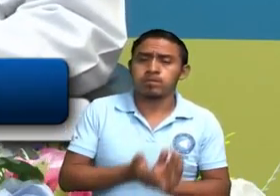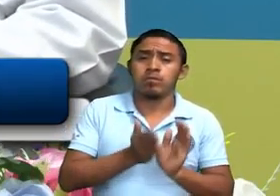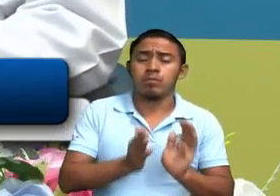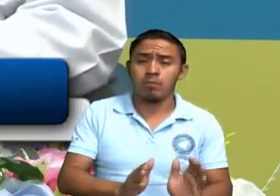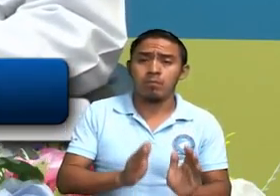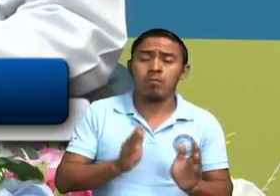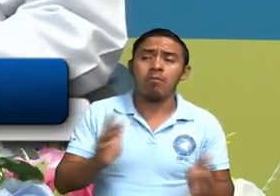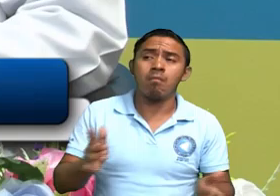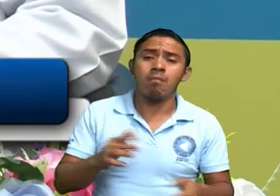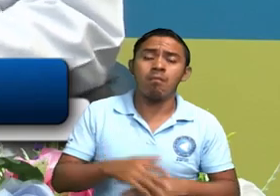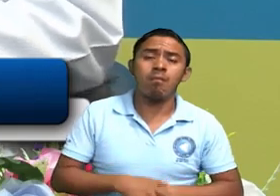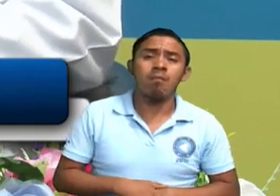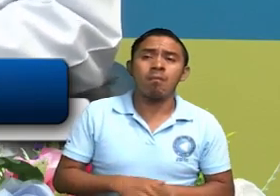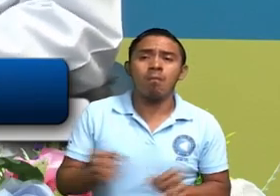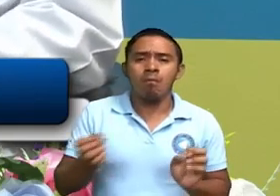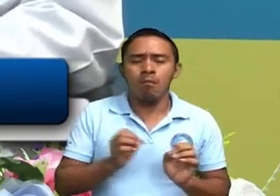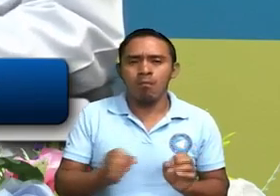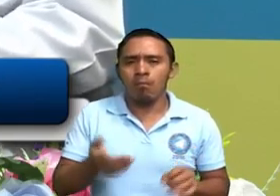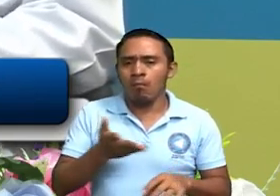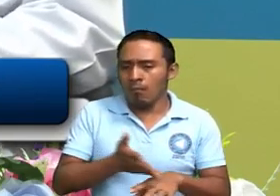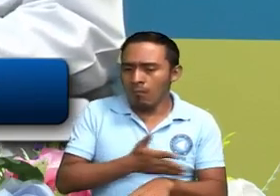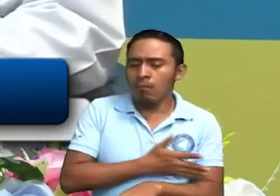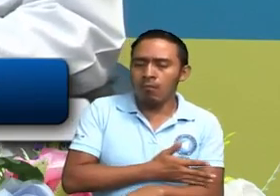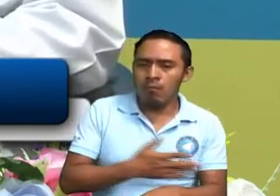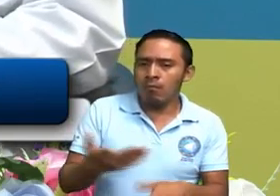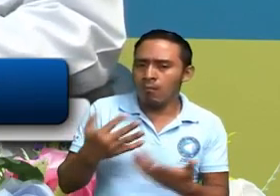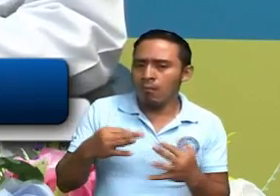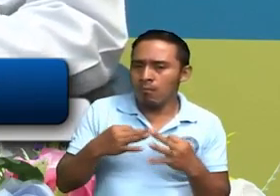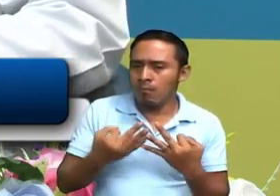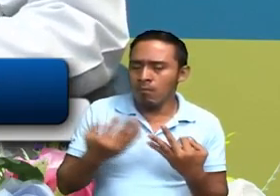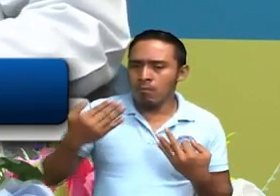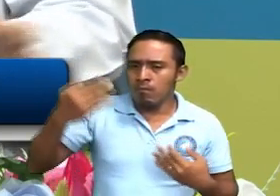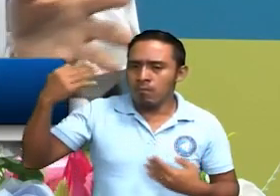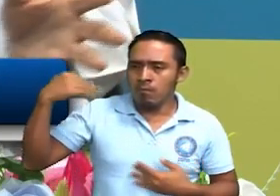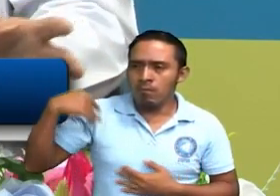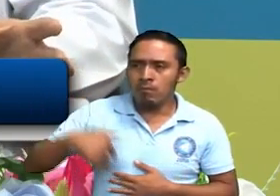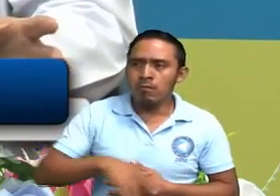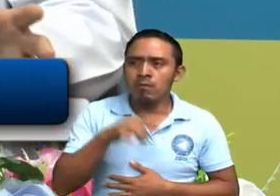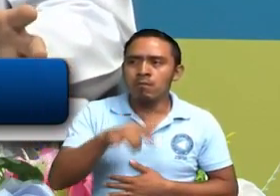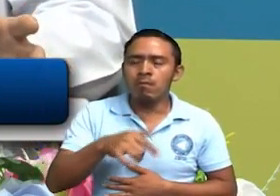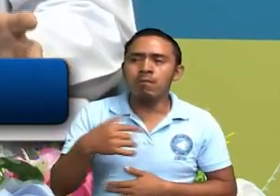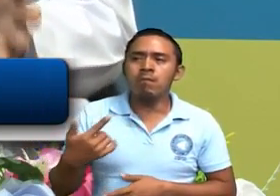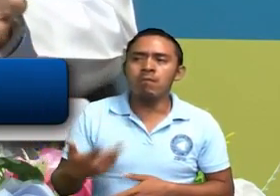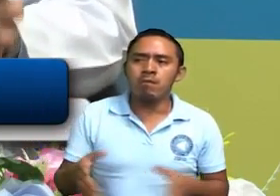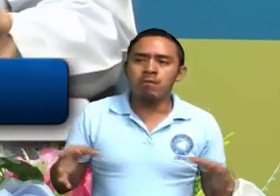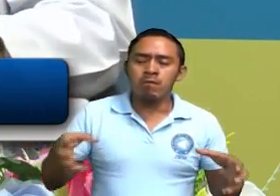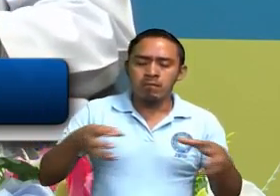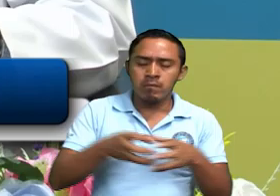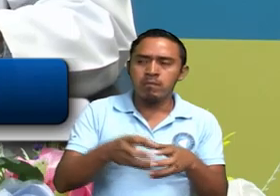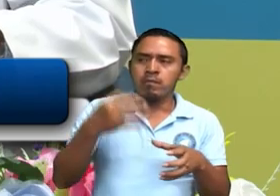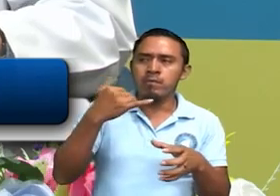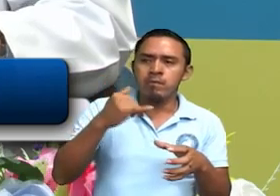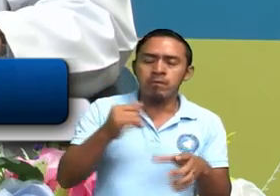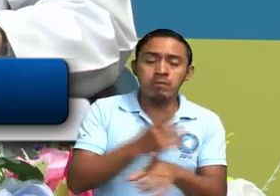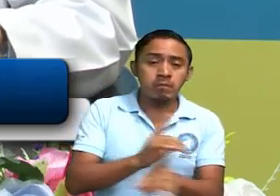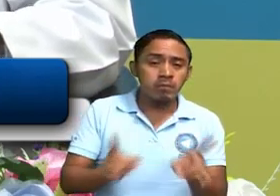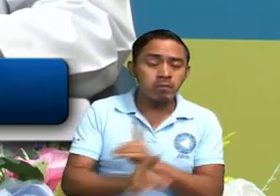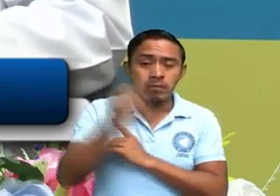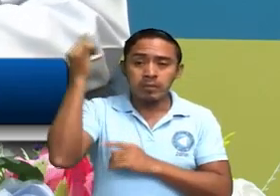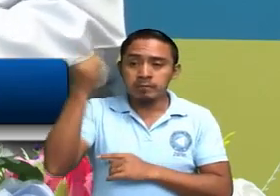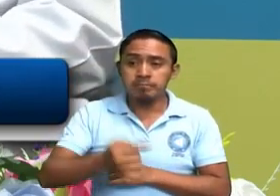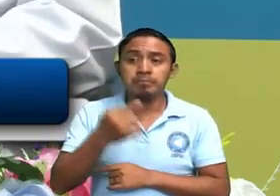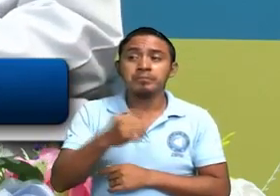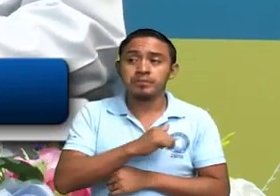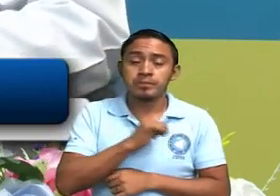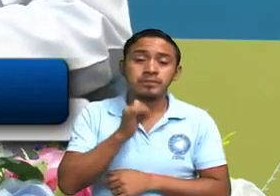durante el parto, o hay algún antecedente familiar, entonces estos entran en ese grupo que sí, obligatoriamente hay que